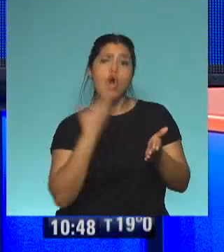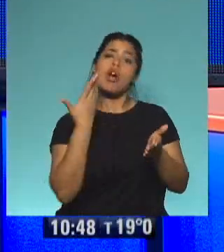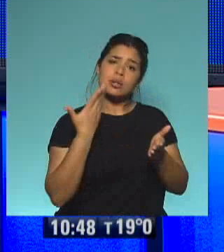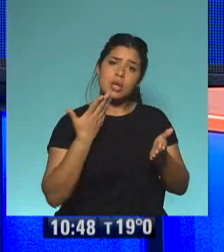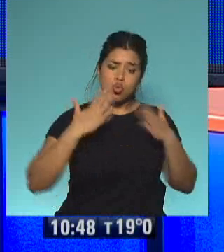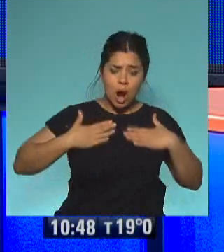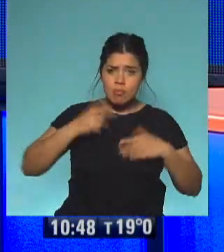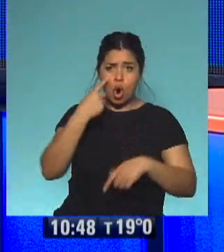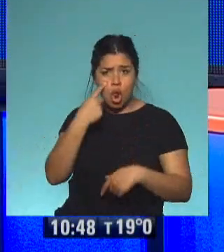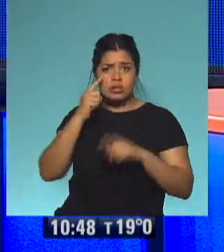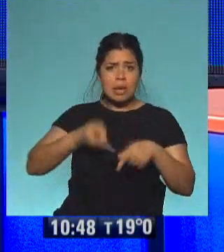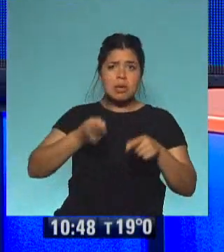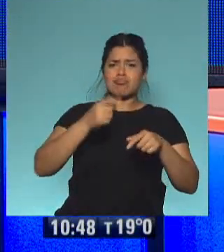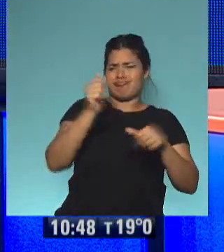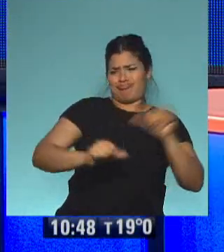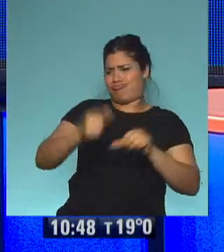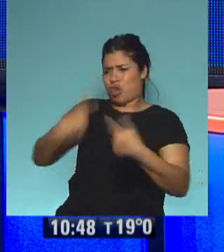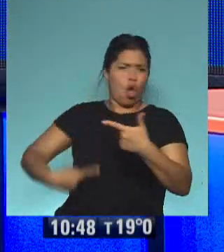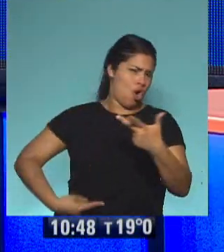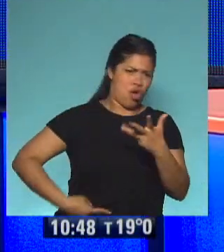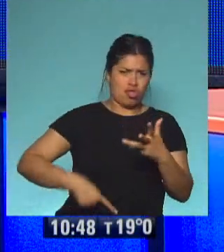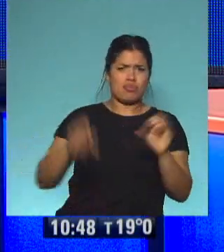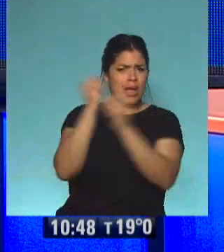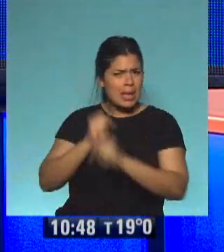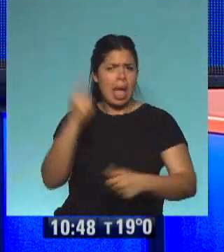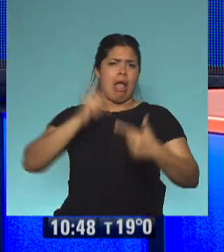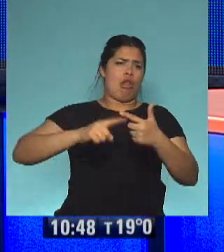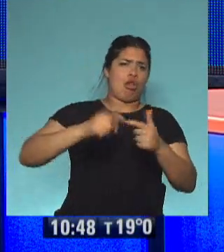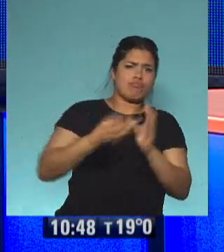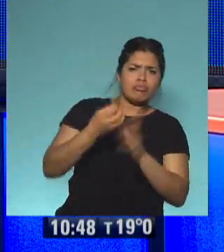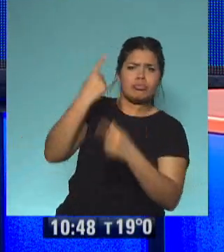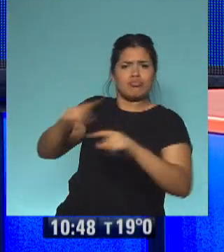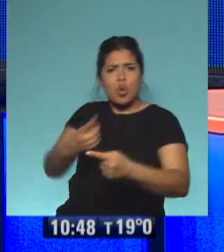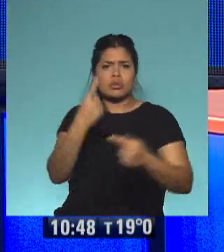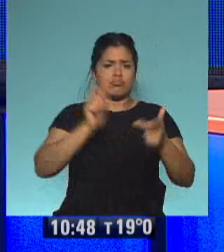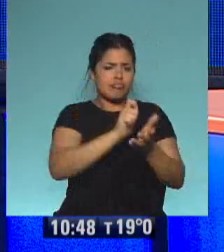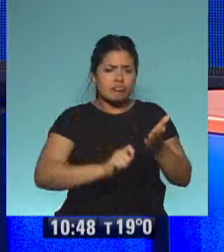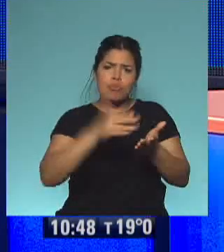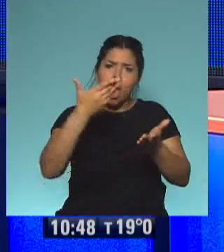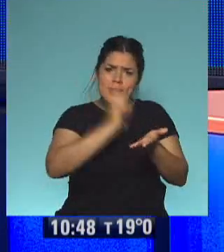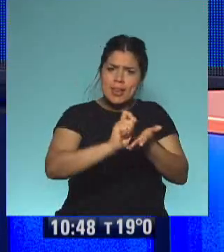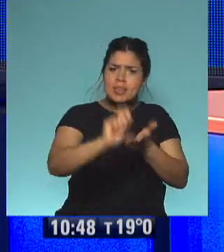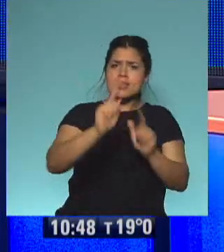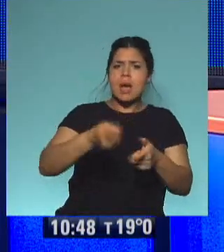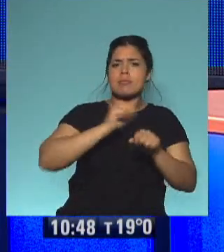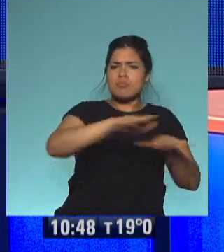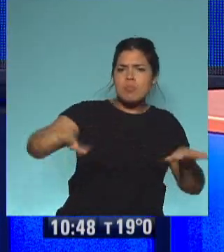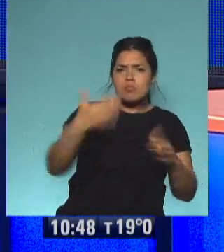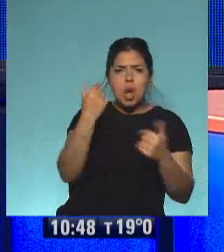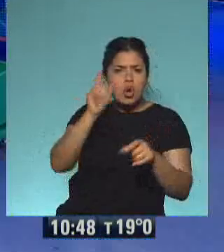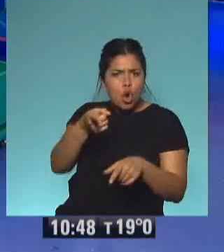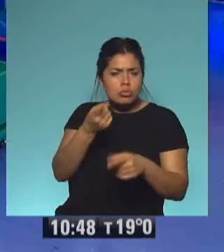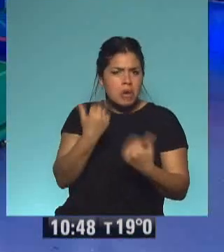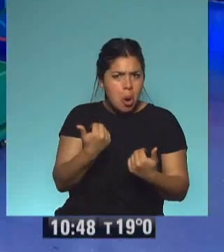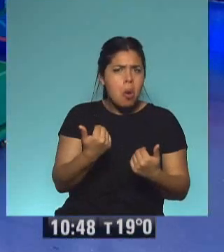arquitecto, sí. paleontólogo, botánico, científico, filósofo, ingeniero, inventor, músico, poeta, sí. urbanista, director de cámara. Ah, no me